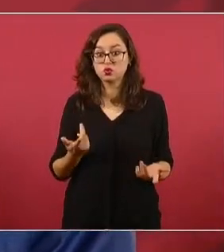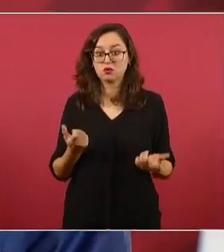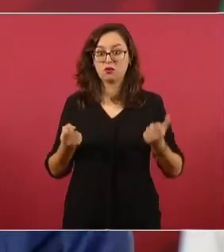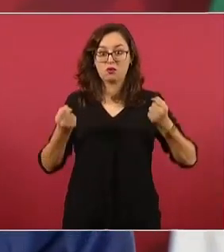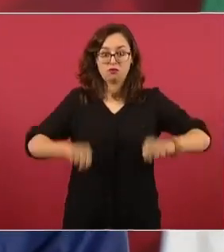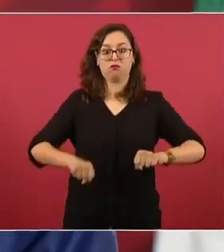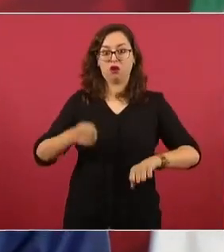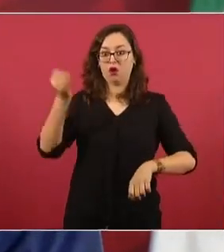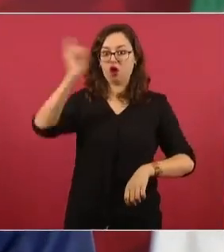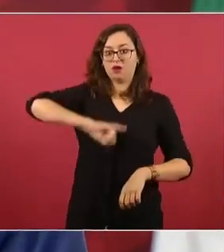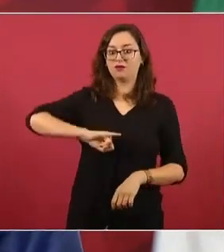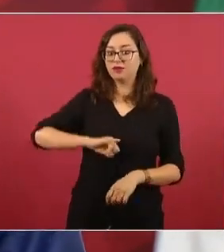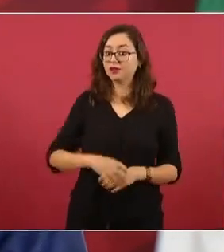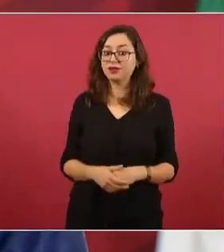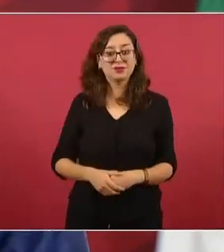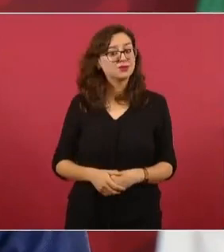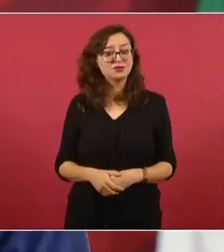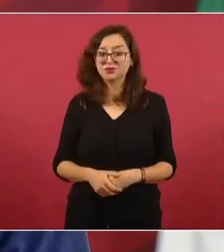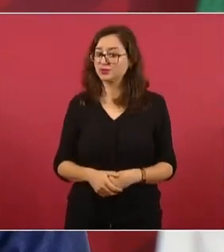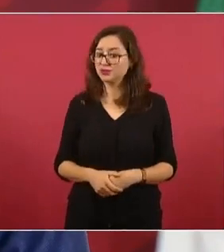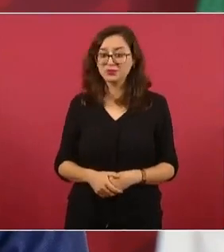administradores del dinero del pueblo